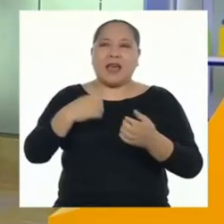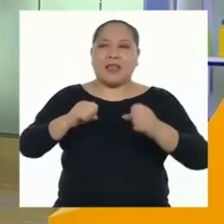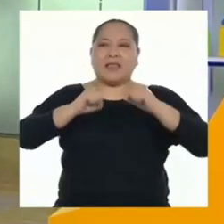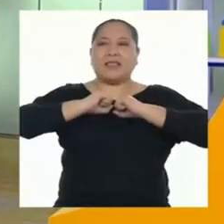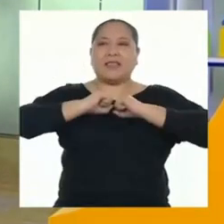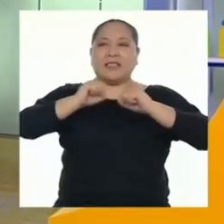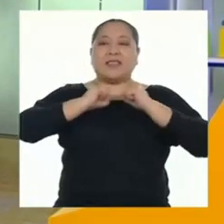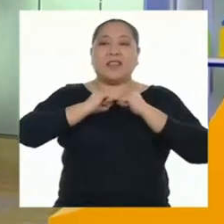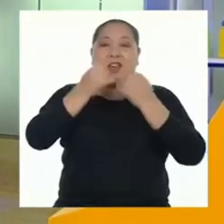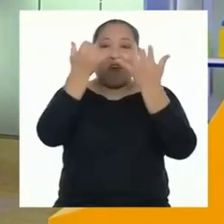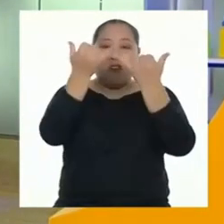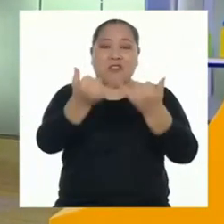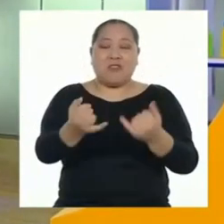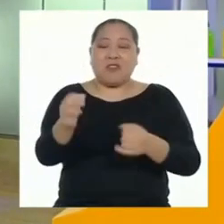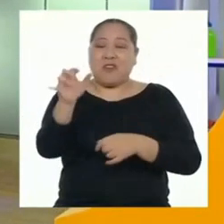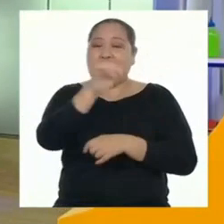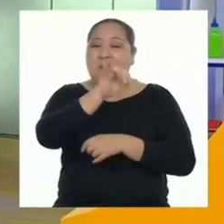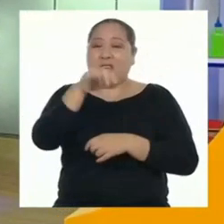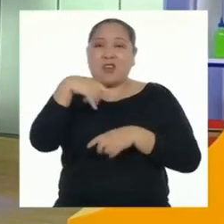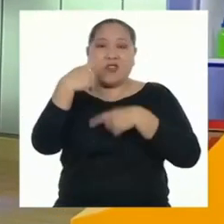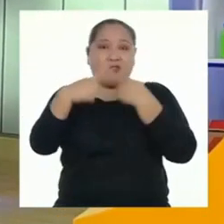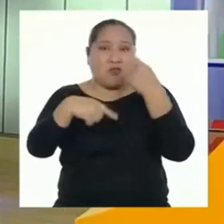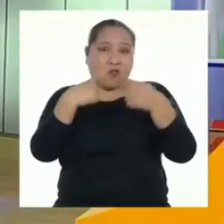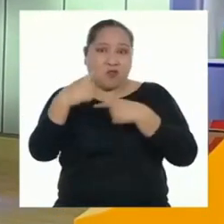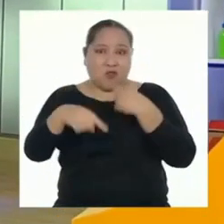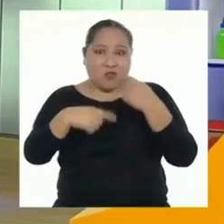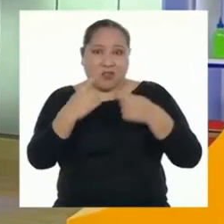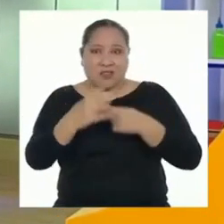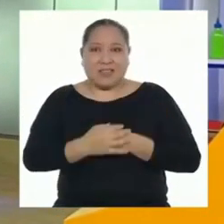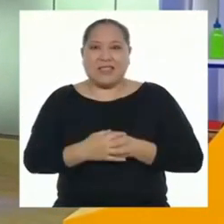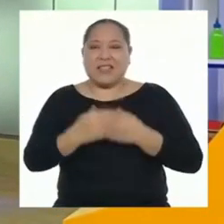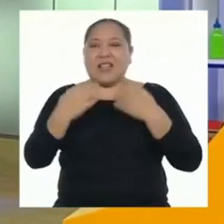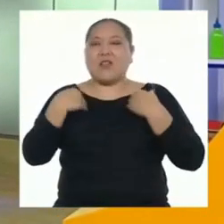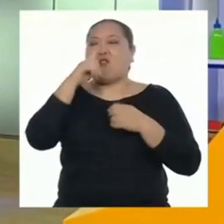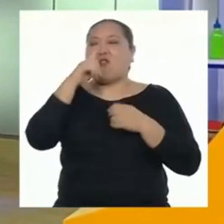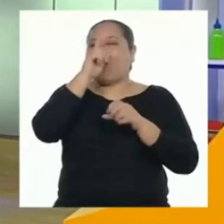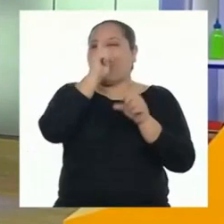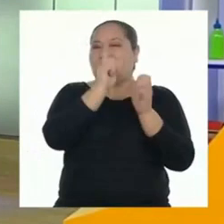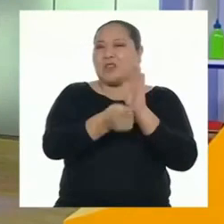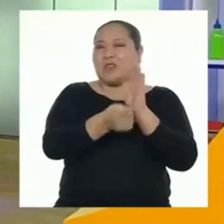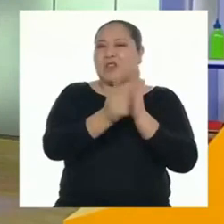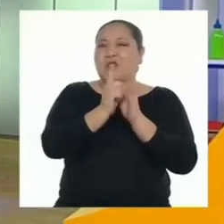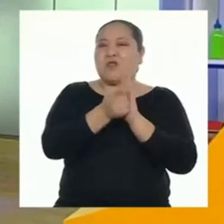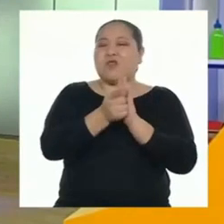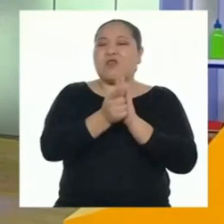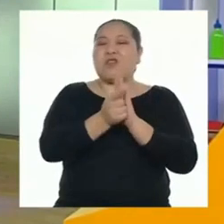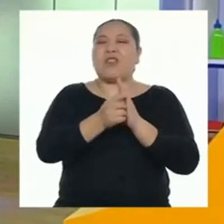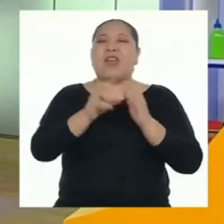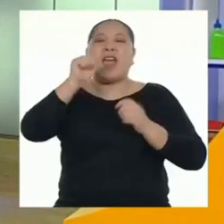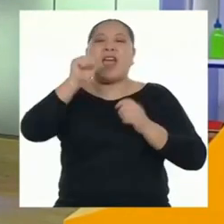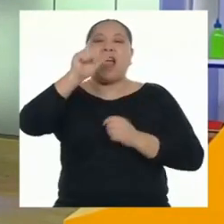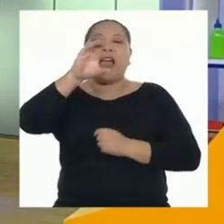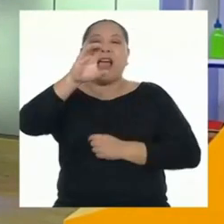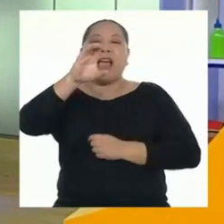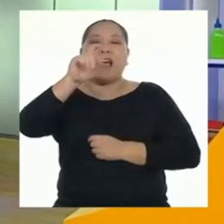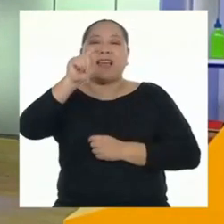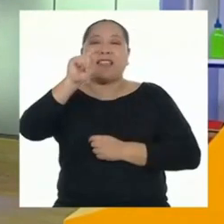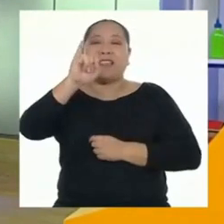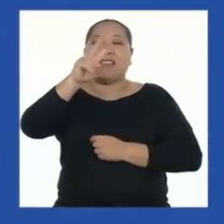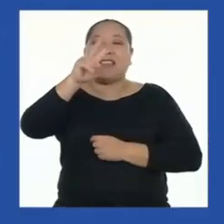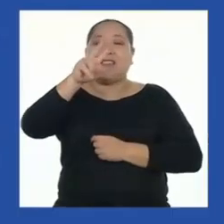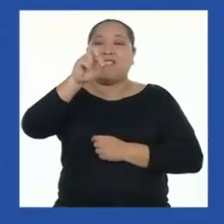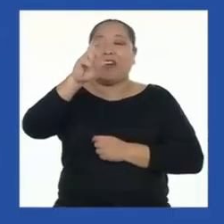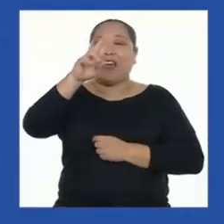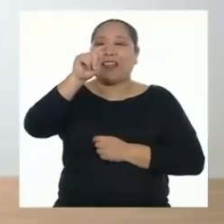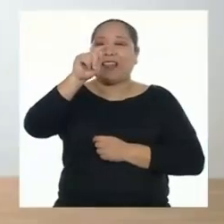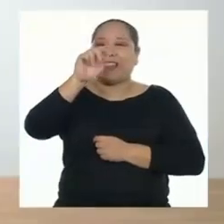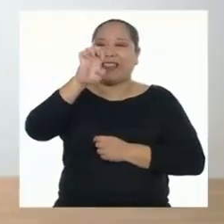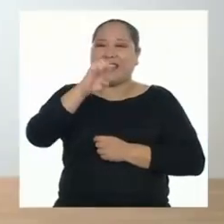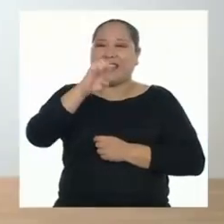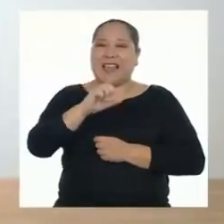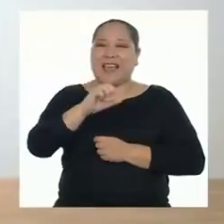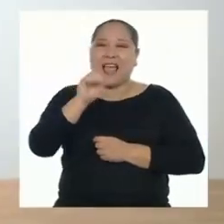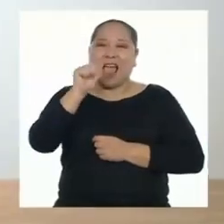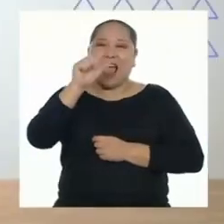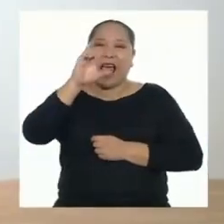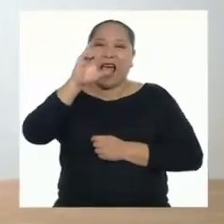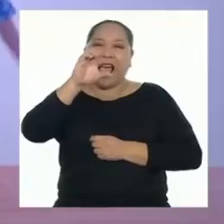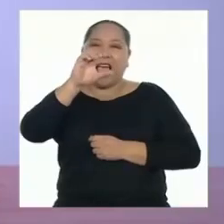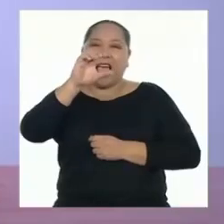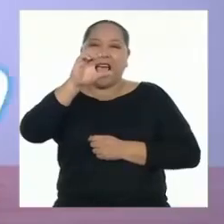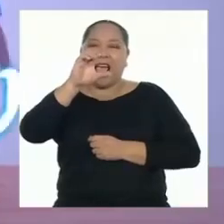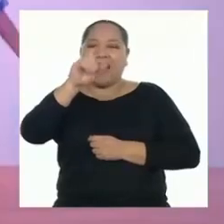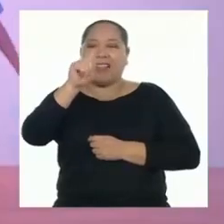hoy, como todos los días, tendremos nuestro minuto de activarte. Adelante con la secuencia.